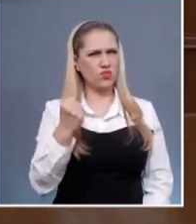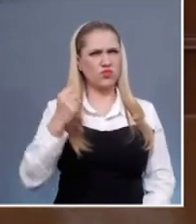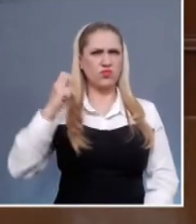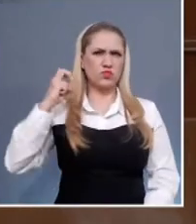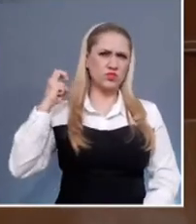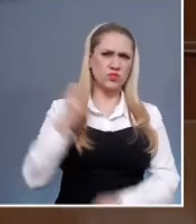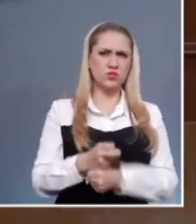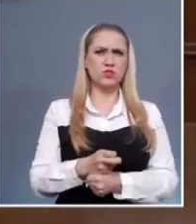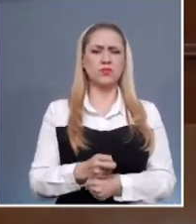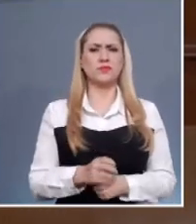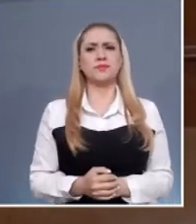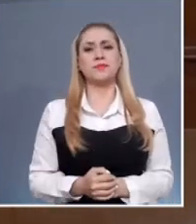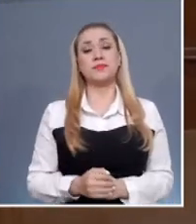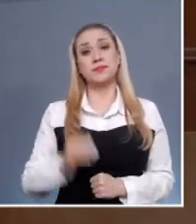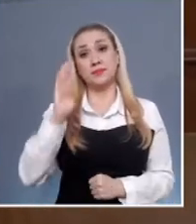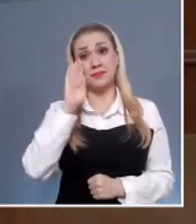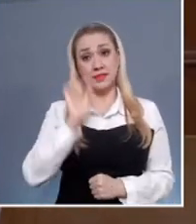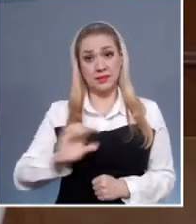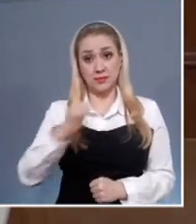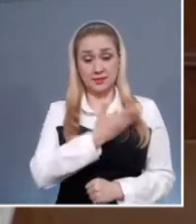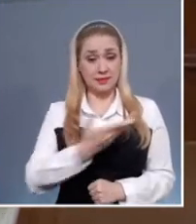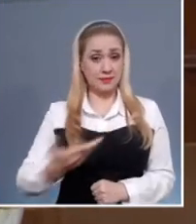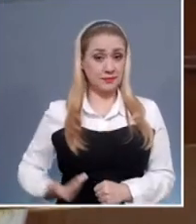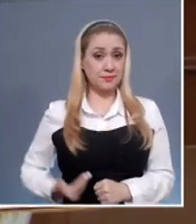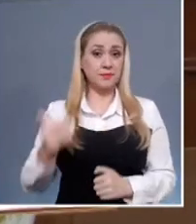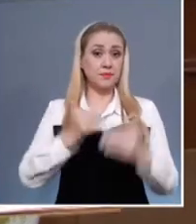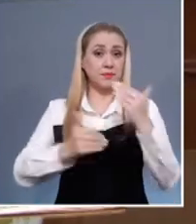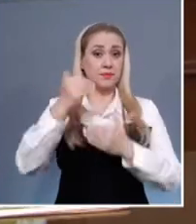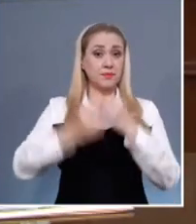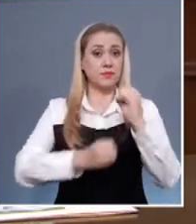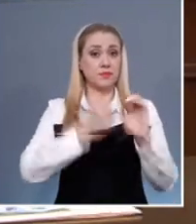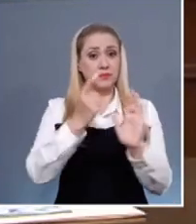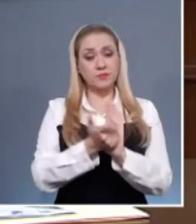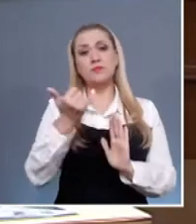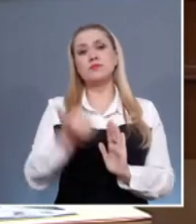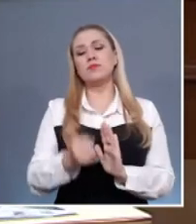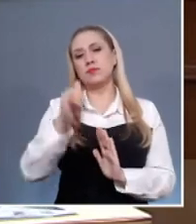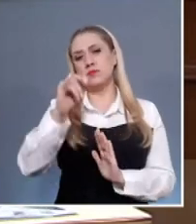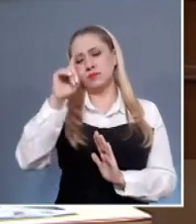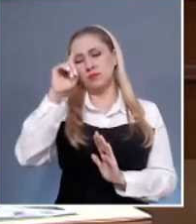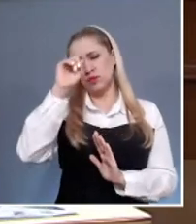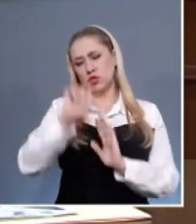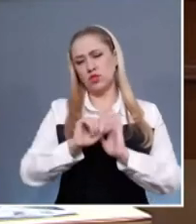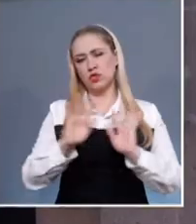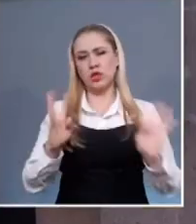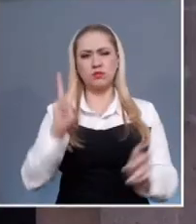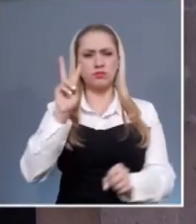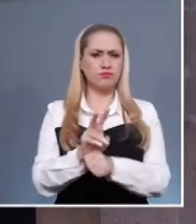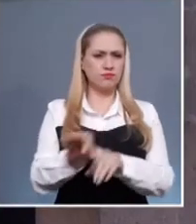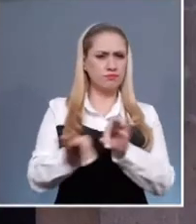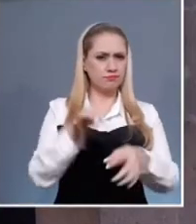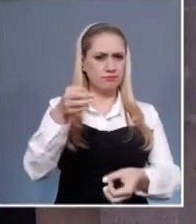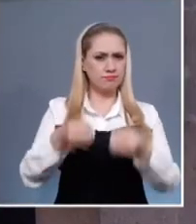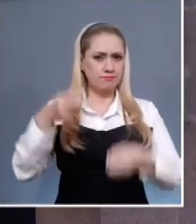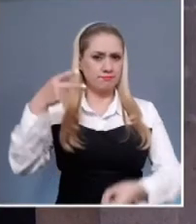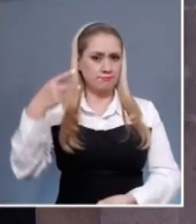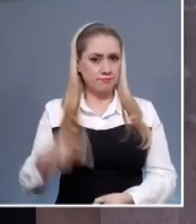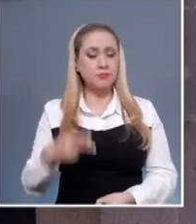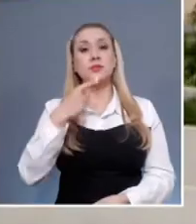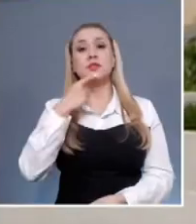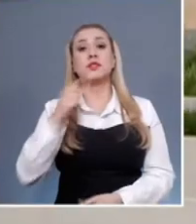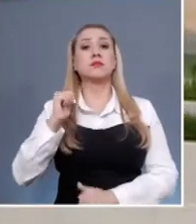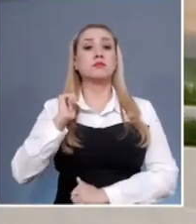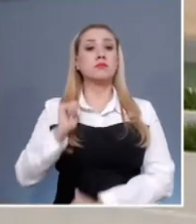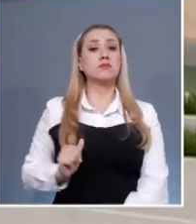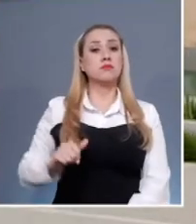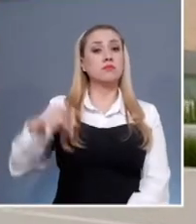El ministro presidente de la Suprema Corte de Justicia y del Consejo de la Judicatura Federal, Arturo Saldívar, aseguró que el Poder Judicial mexicano está comprometido